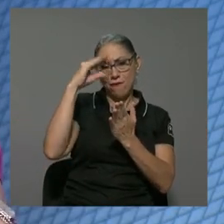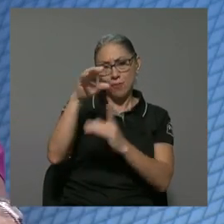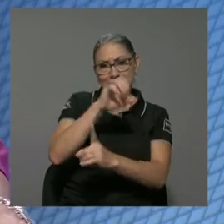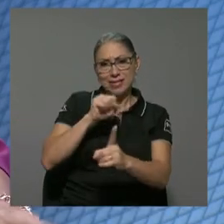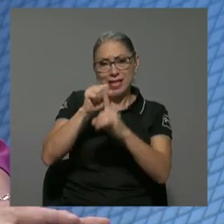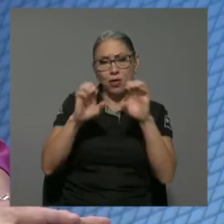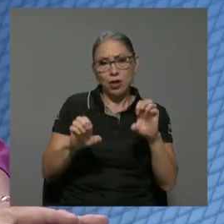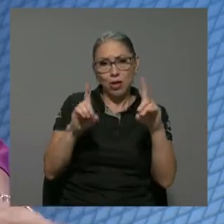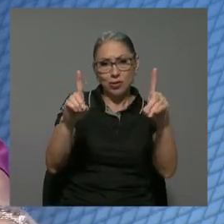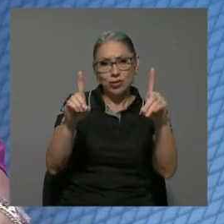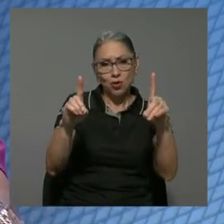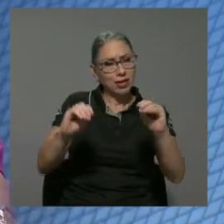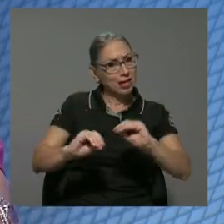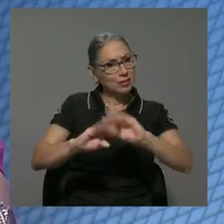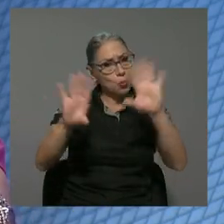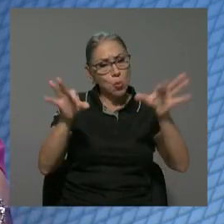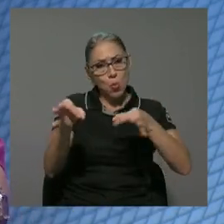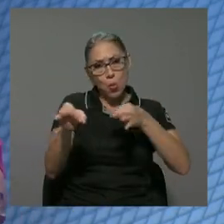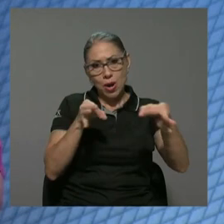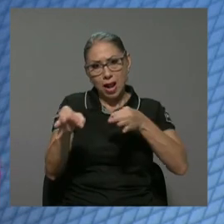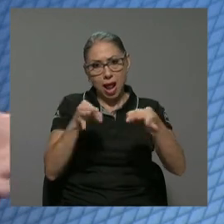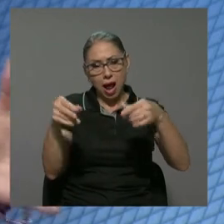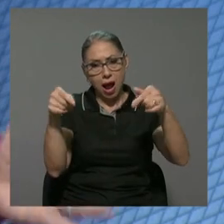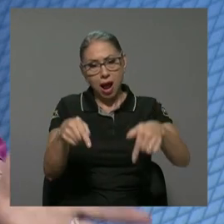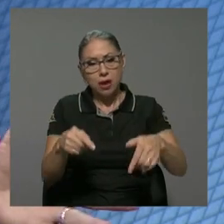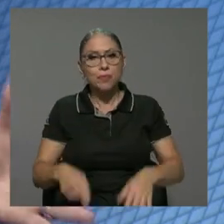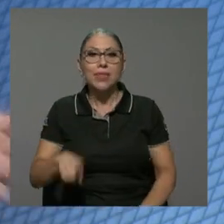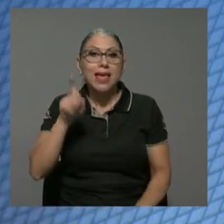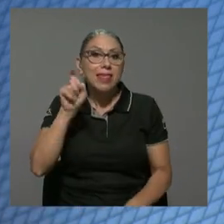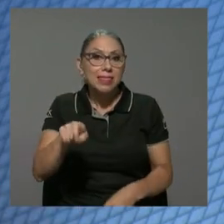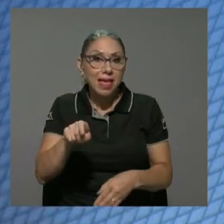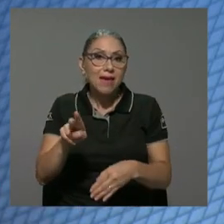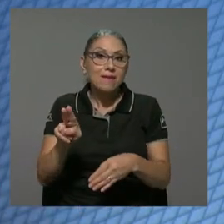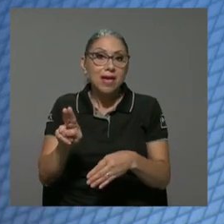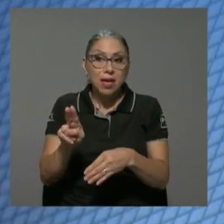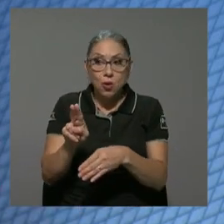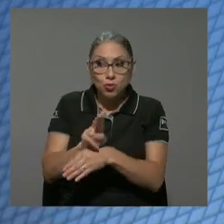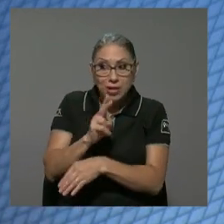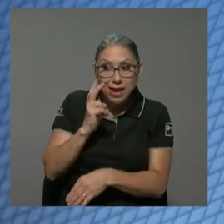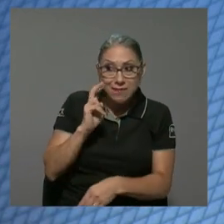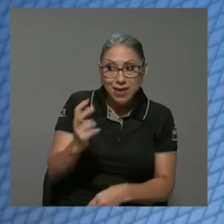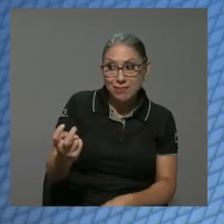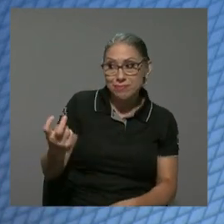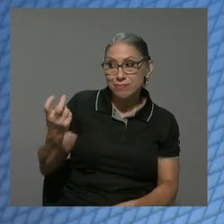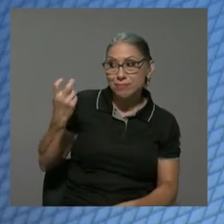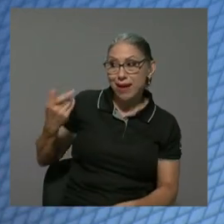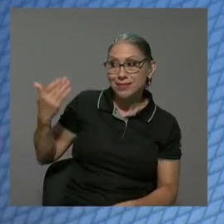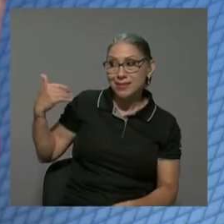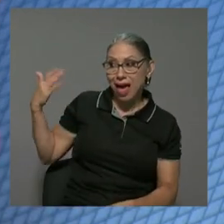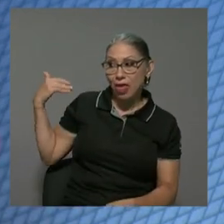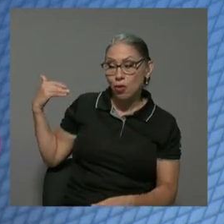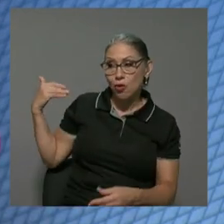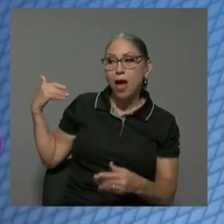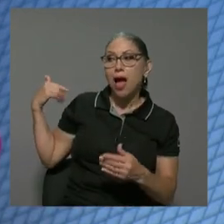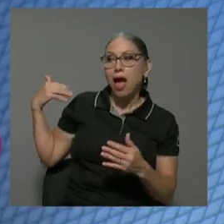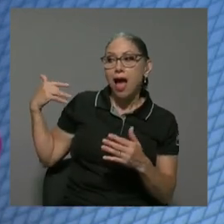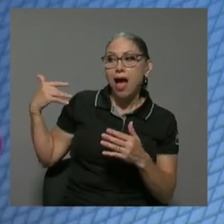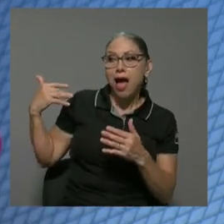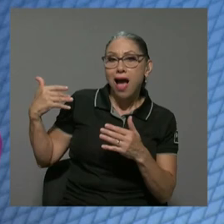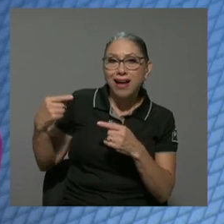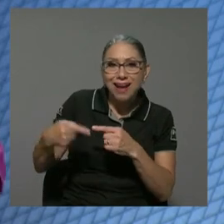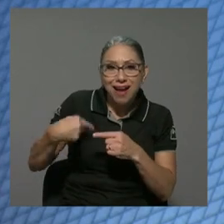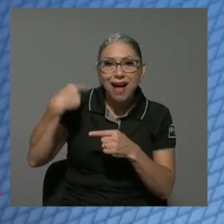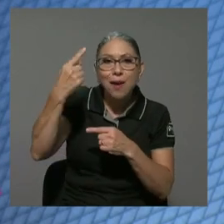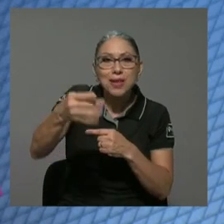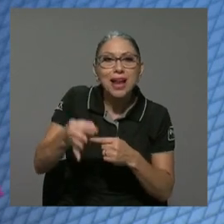en esos señalamientos. Sí. Hay que hacer uso de ese pasado, de esa historia y caminar hacia el futuro con las correcciones que haya que